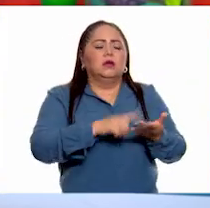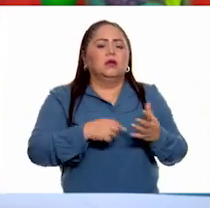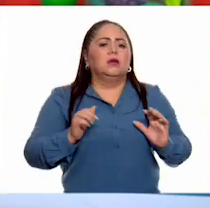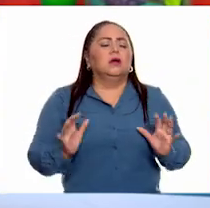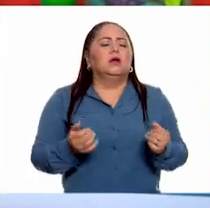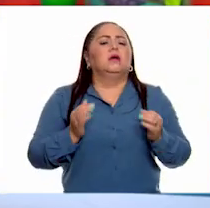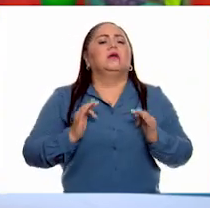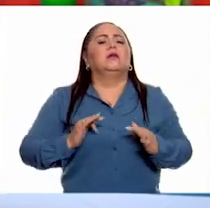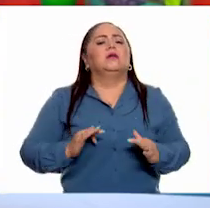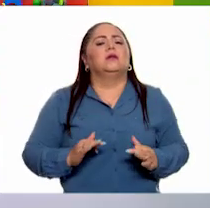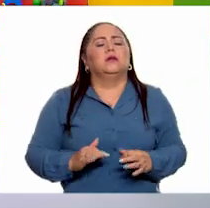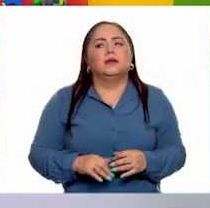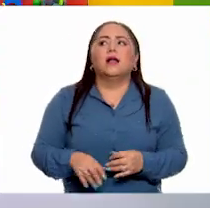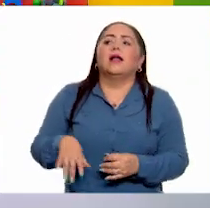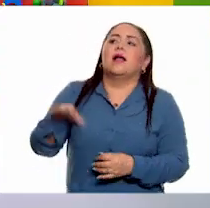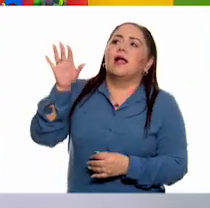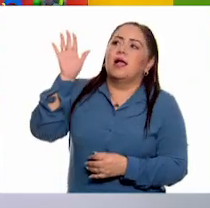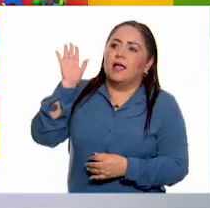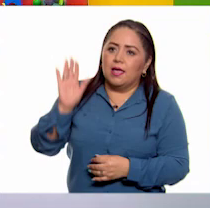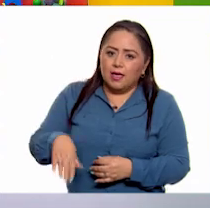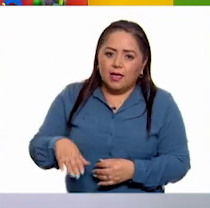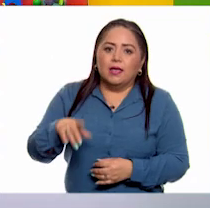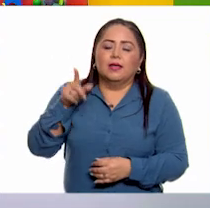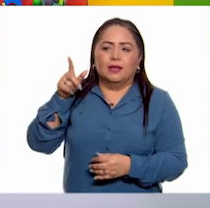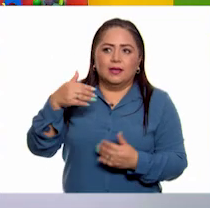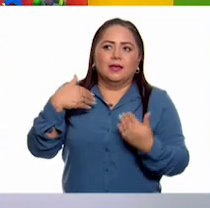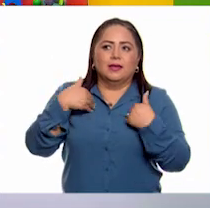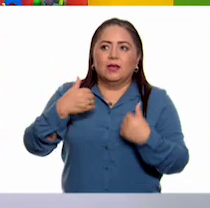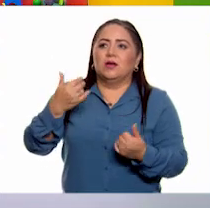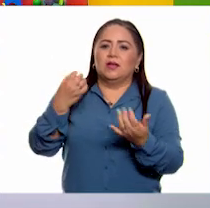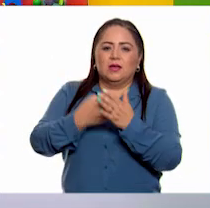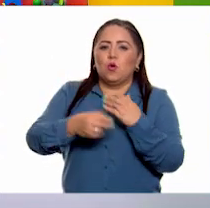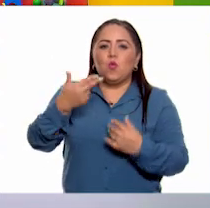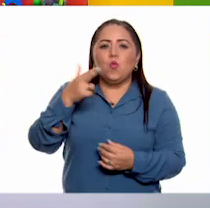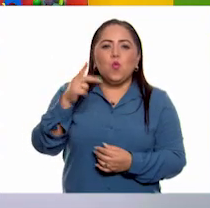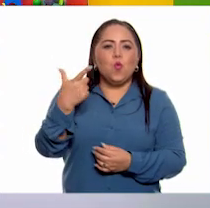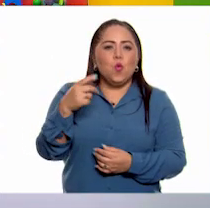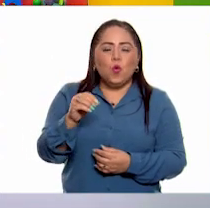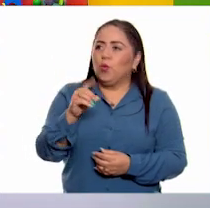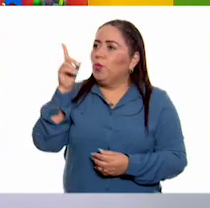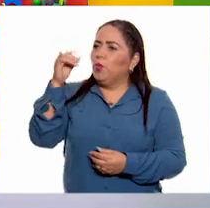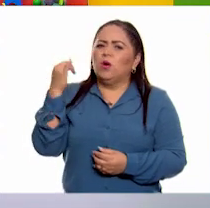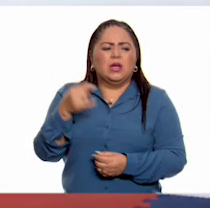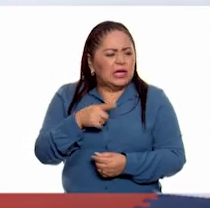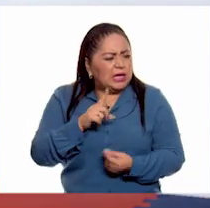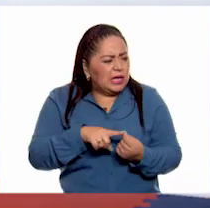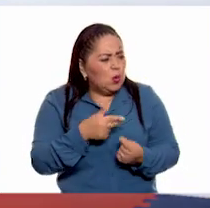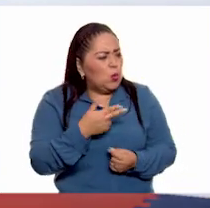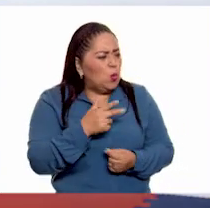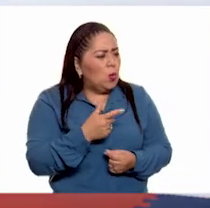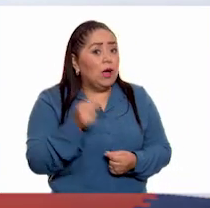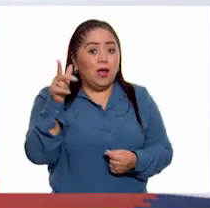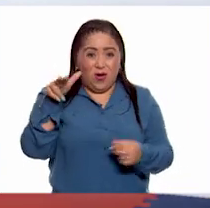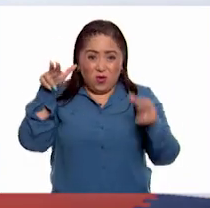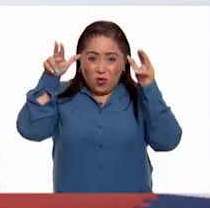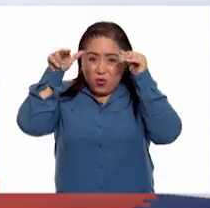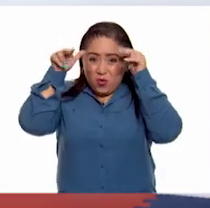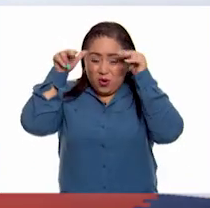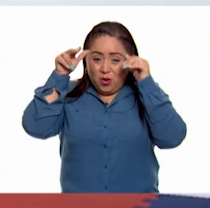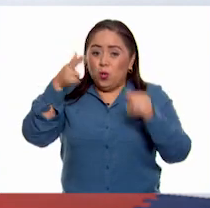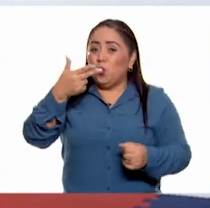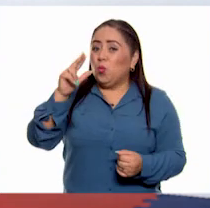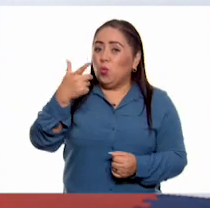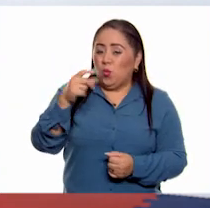salvo. Ah, te pasa como a Hugo. ¿Hugo? ¿Quién es Hugo? El conejo Hugo es